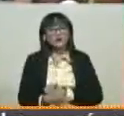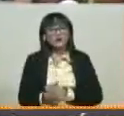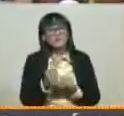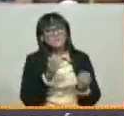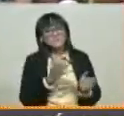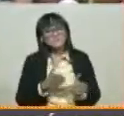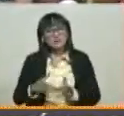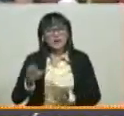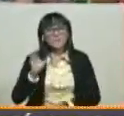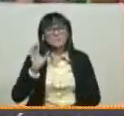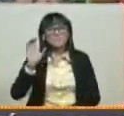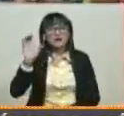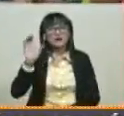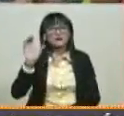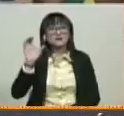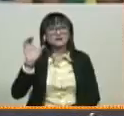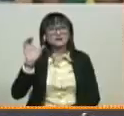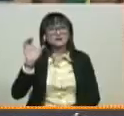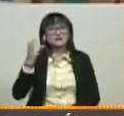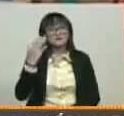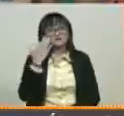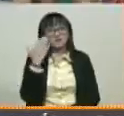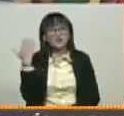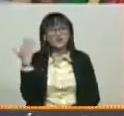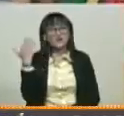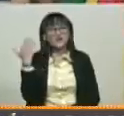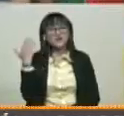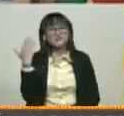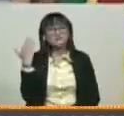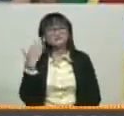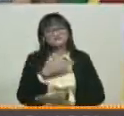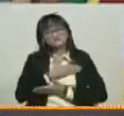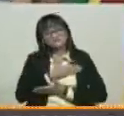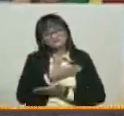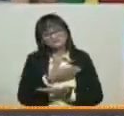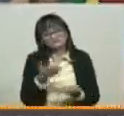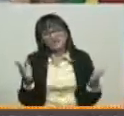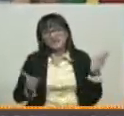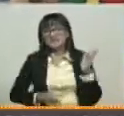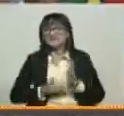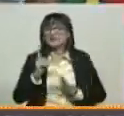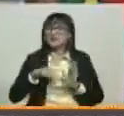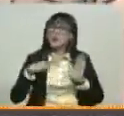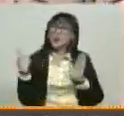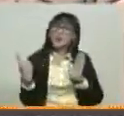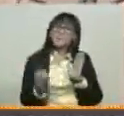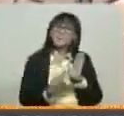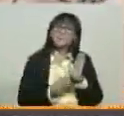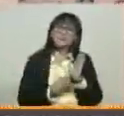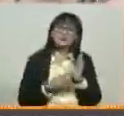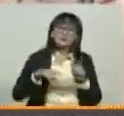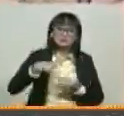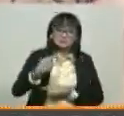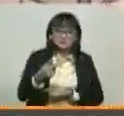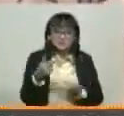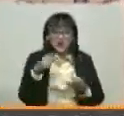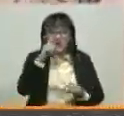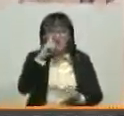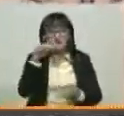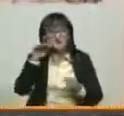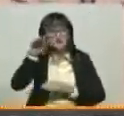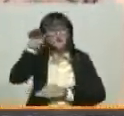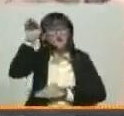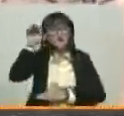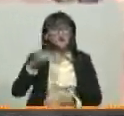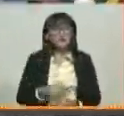plan como el plan de la patria para abrir los horizontes del desarrollo integral para los próximos años y